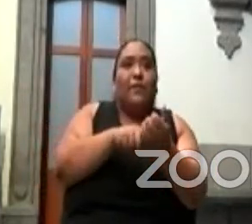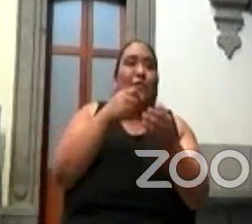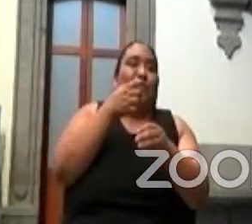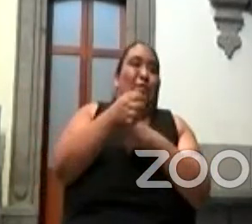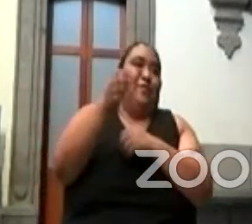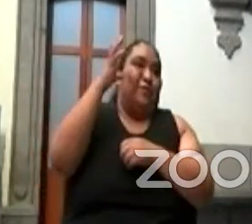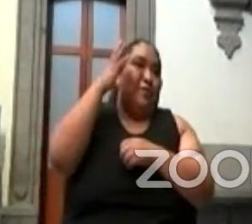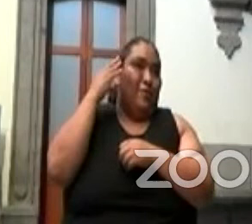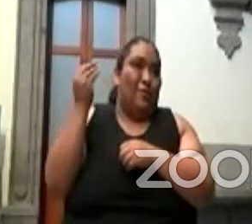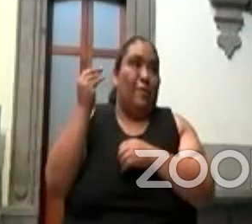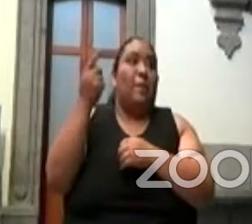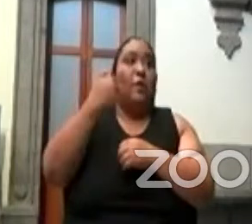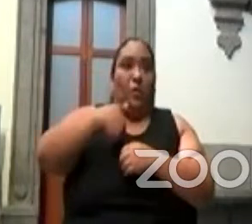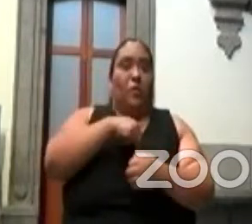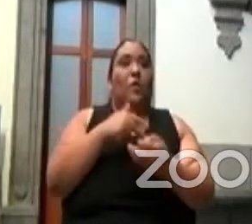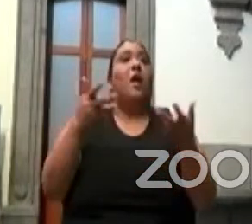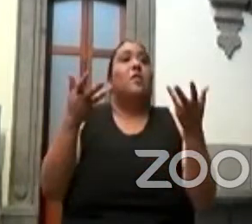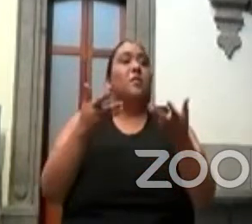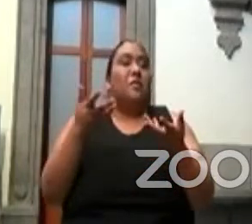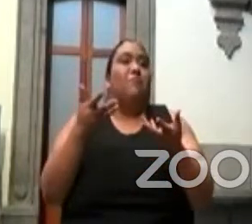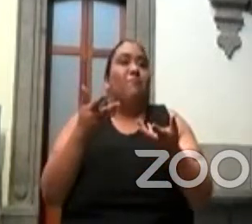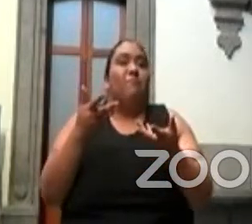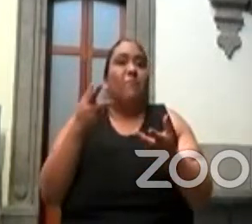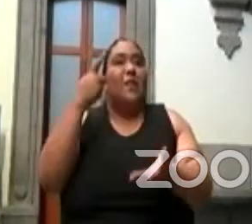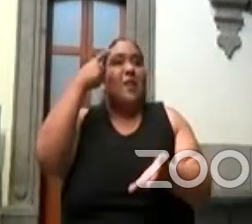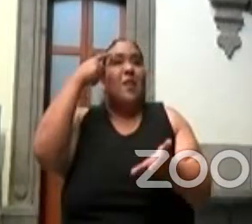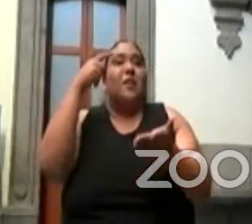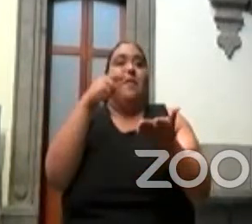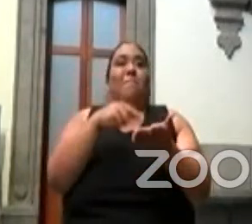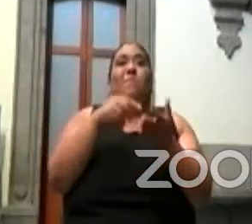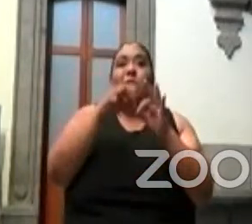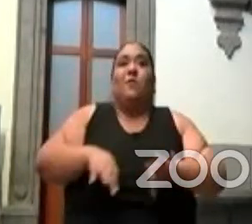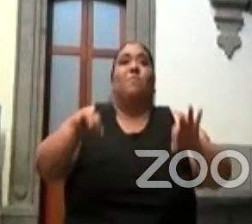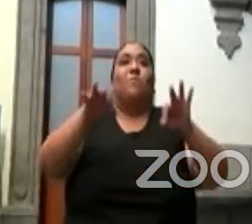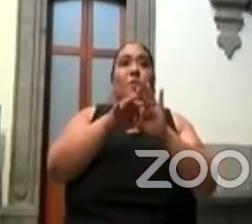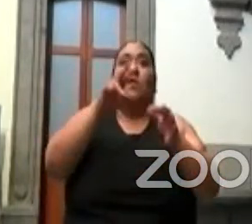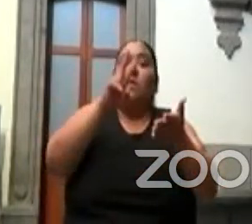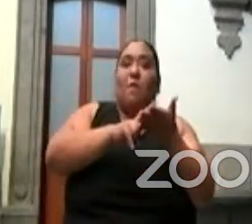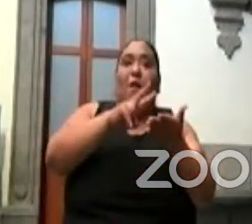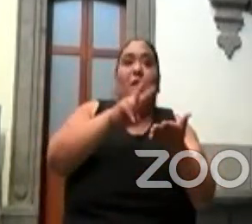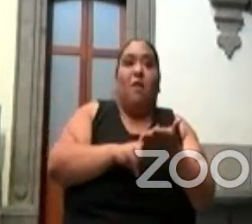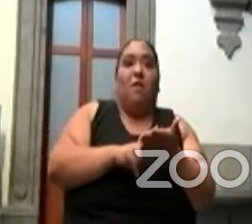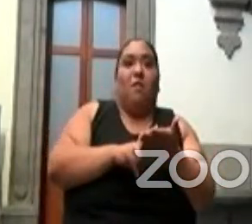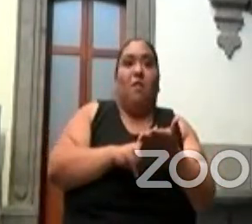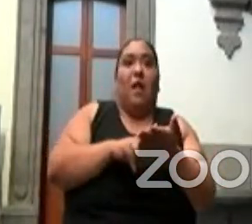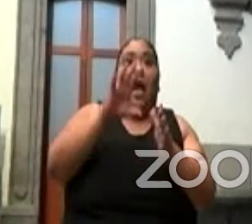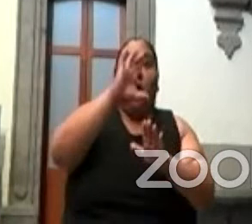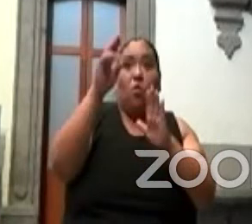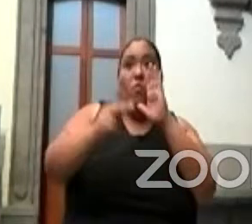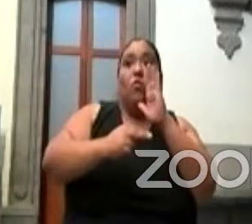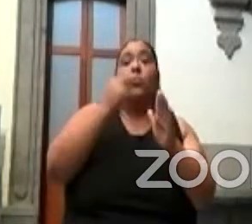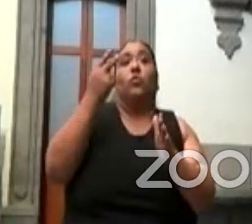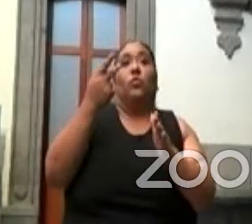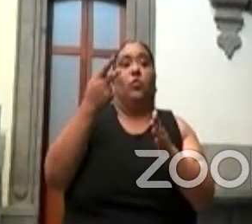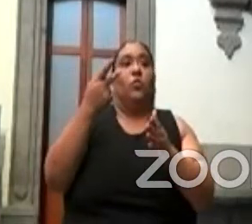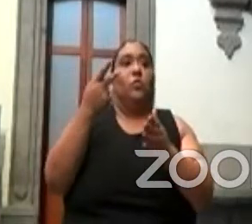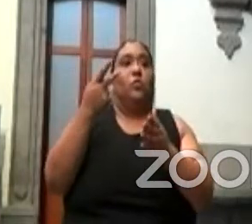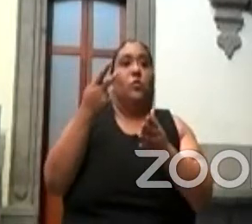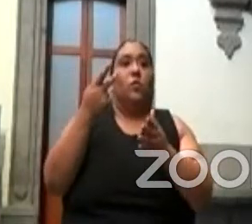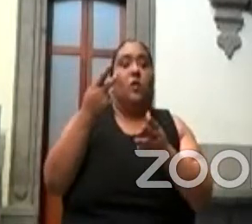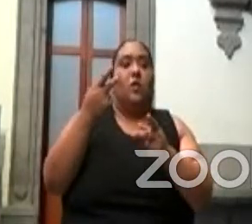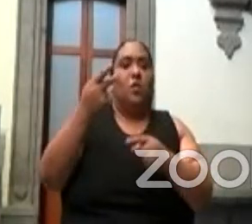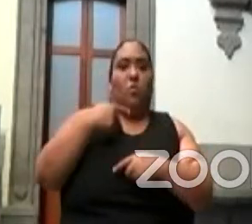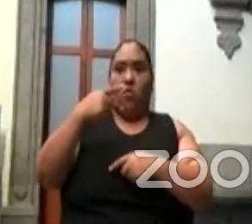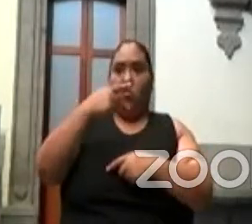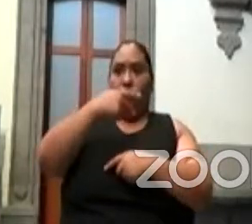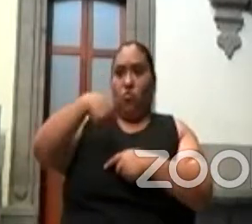que haciendo valer el lema de la convención en el sentido de que nada de